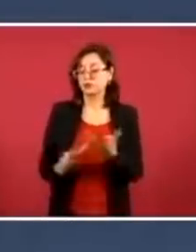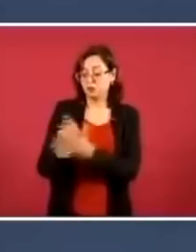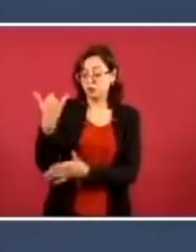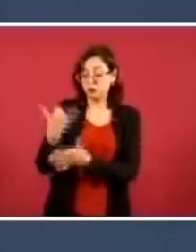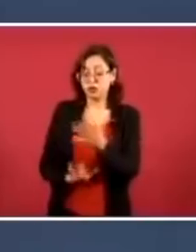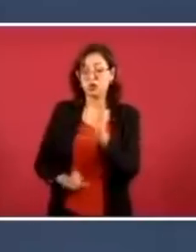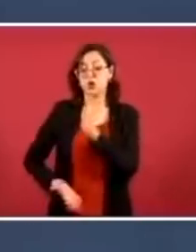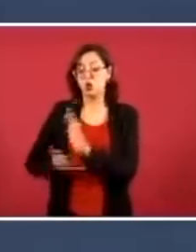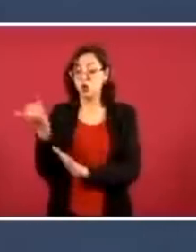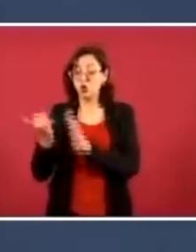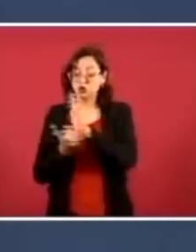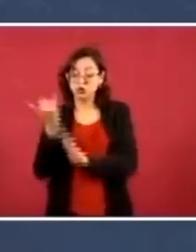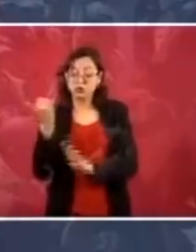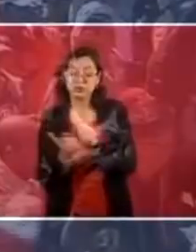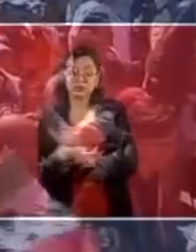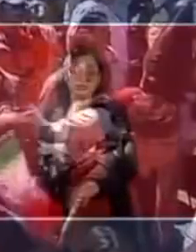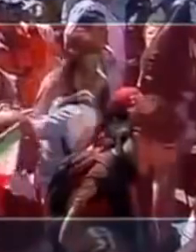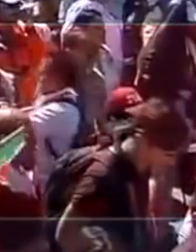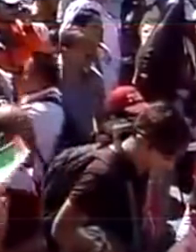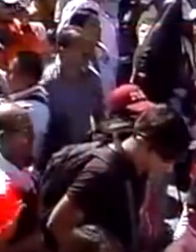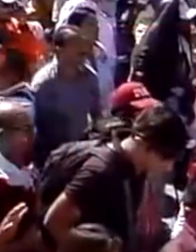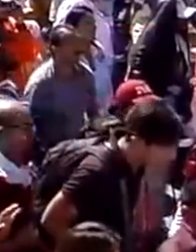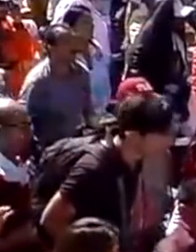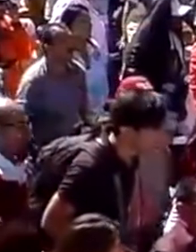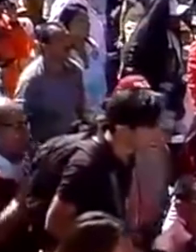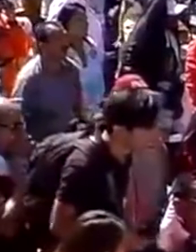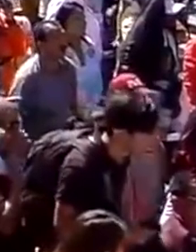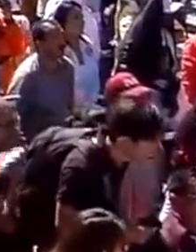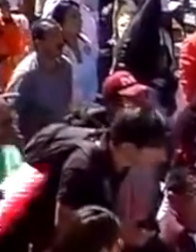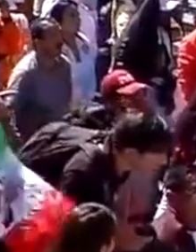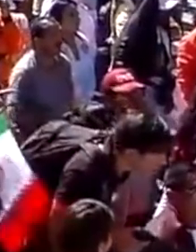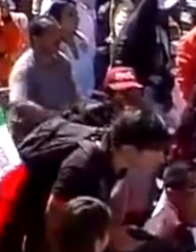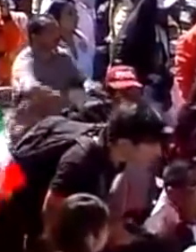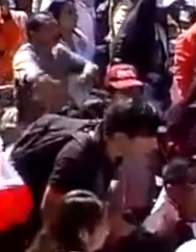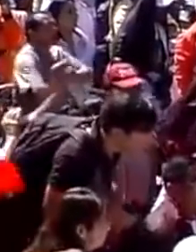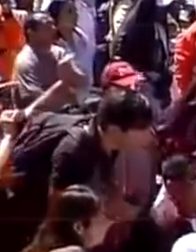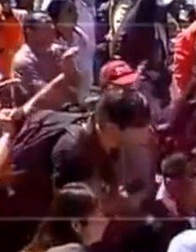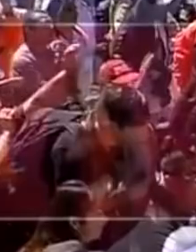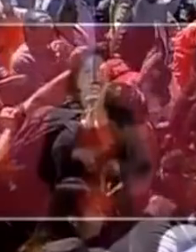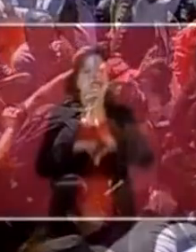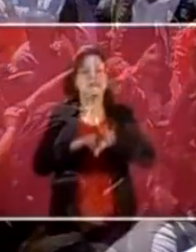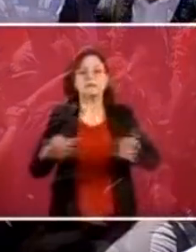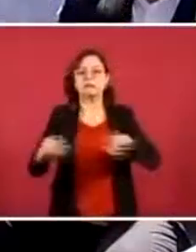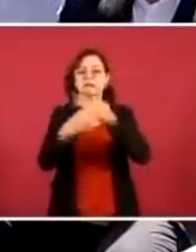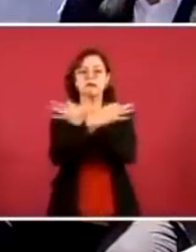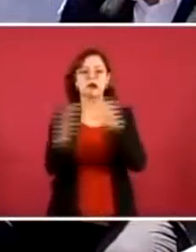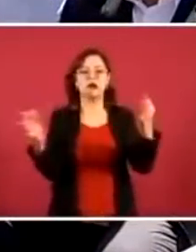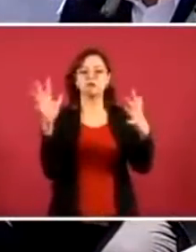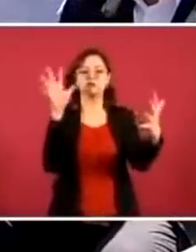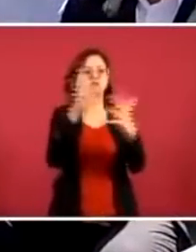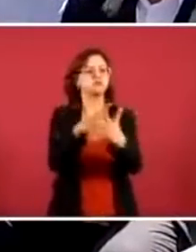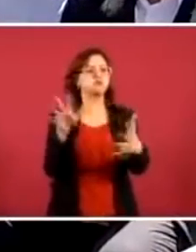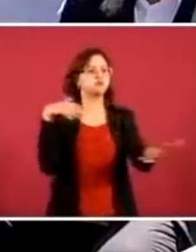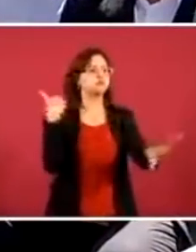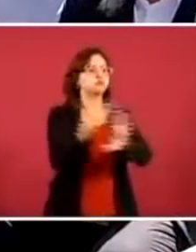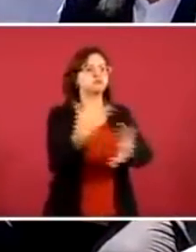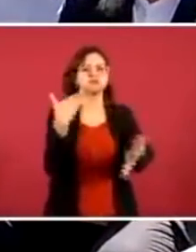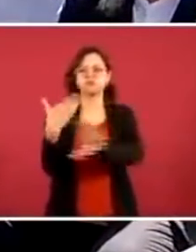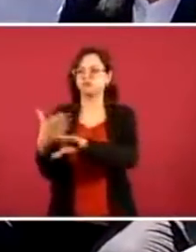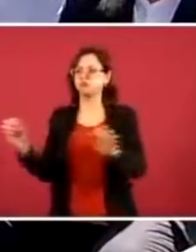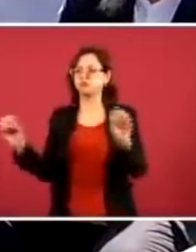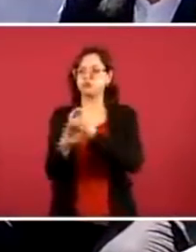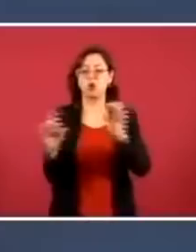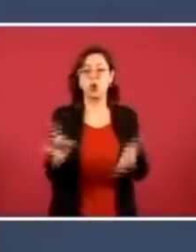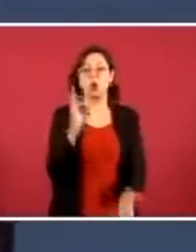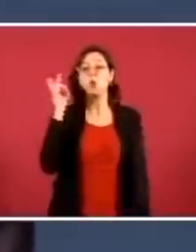incendiario o al menos un buen espectáculo mediático para los que aplaudan por convicción o por conveniencia y